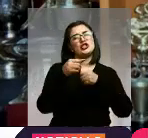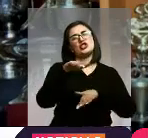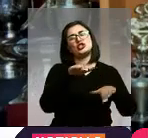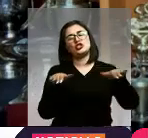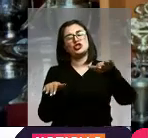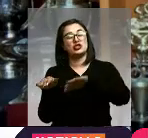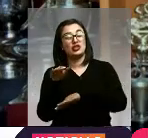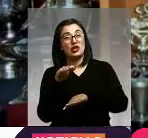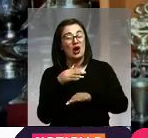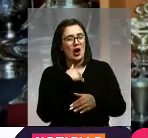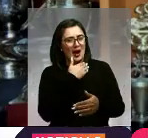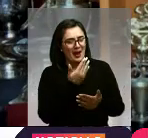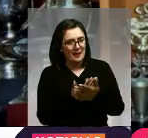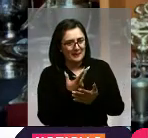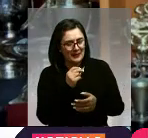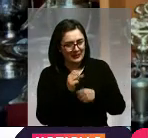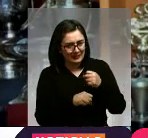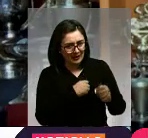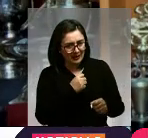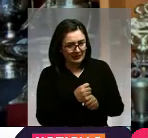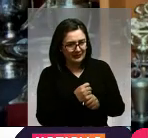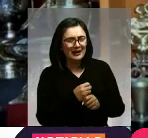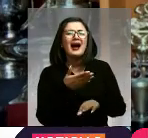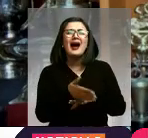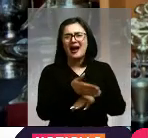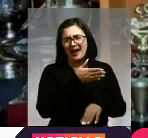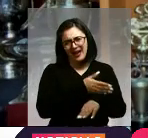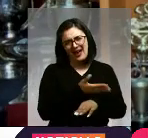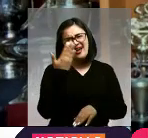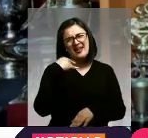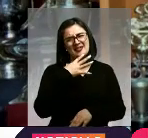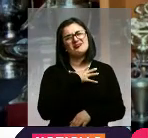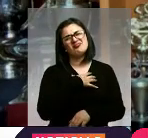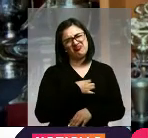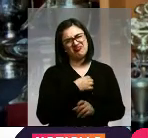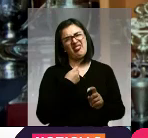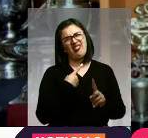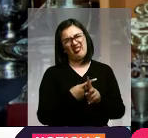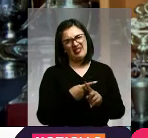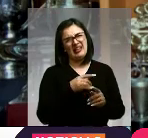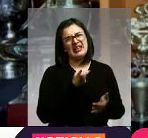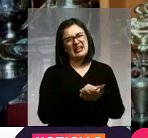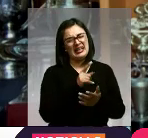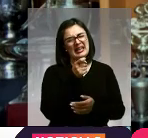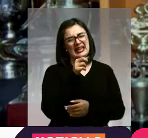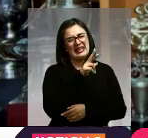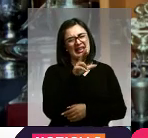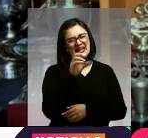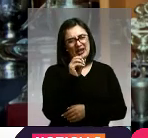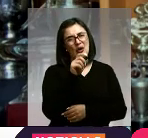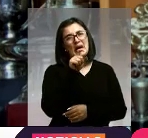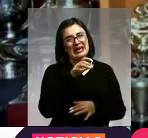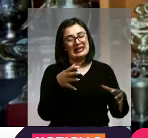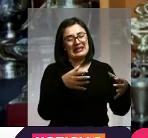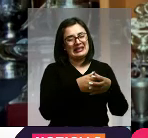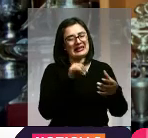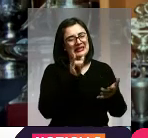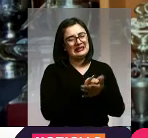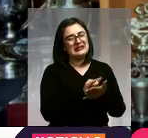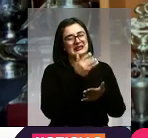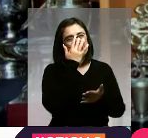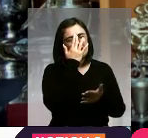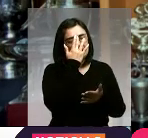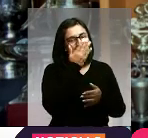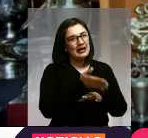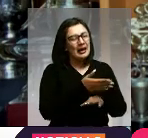sobre todo porque habíamos vivido la época triste. Ahí me tocó vivir la de Roberto José Guerrero, en un equipo que hacía esfuerzos por ponerlo